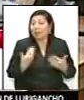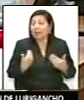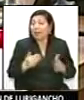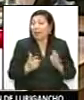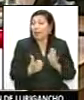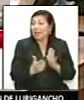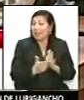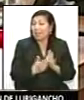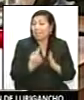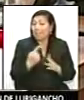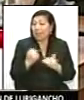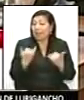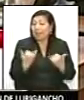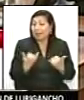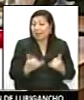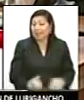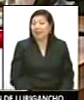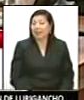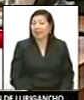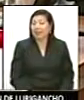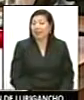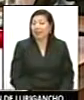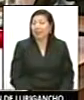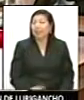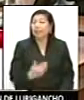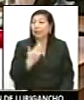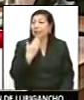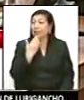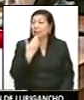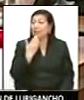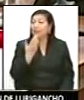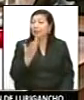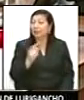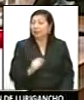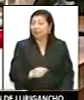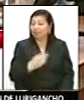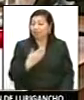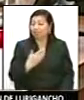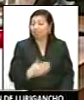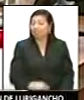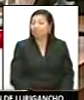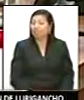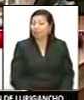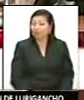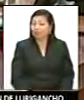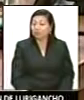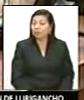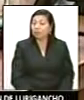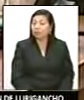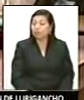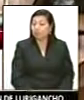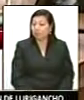ley para que entre en vigencia y beneficiar a quienes tanto lo merecen. Muchas gracias. Muchas gracias, congresista.